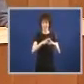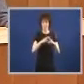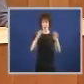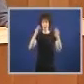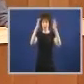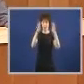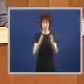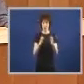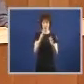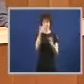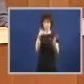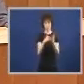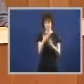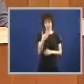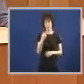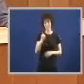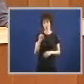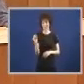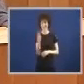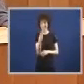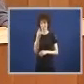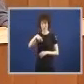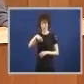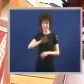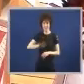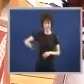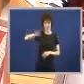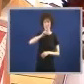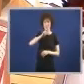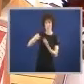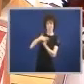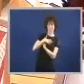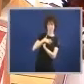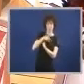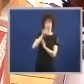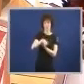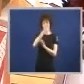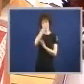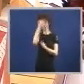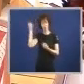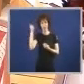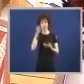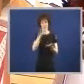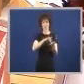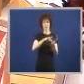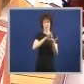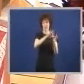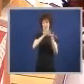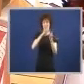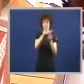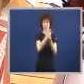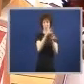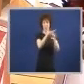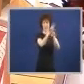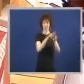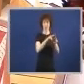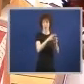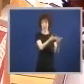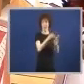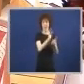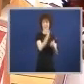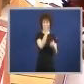nivel do Estado en 5.000 millóns de euros, como nos pode afectar. Óbviase tamén a conxuntura internacional, a victoria de Trump, o Brexit, a incerteza